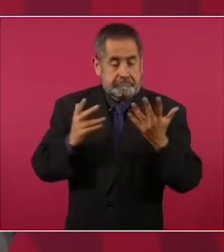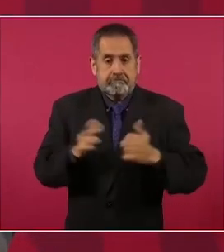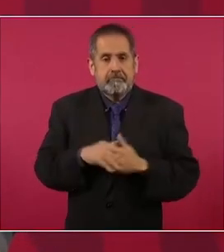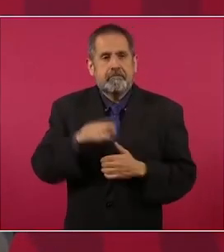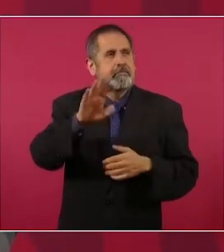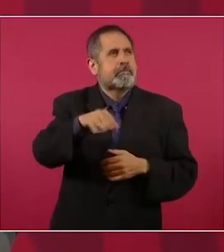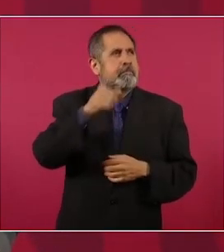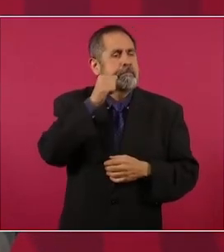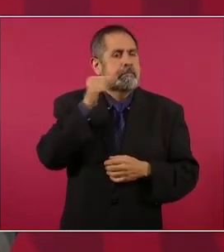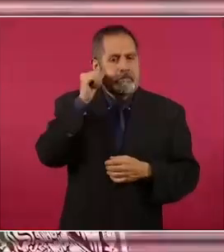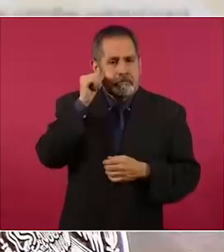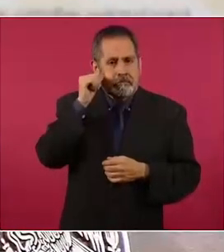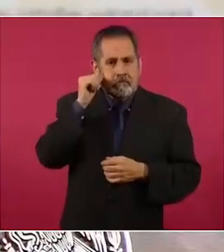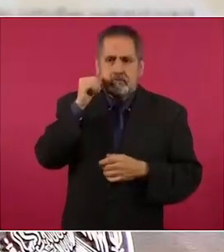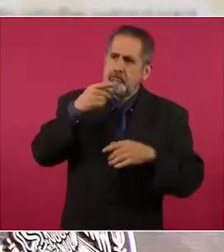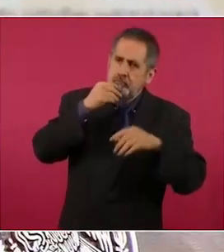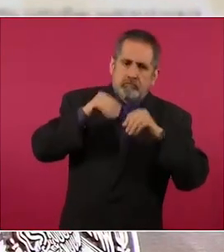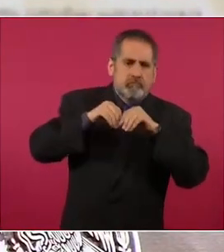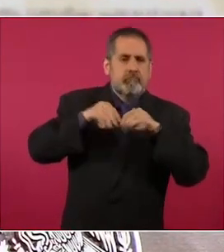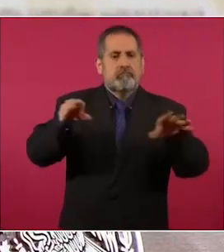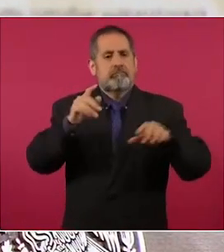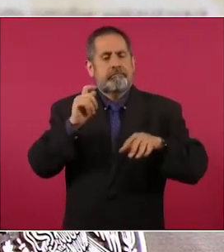ayer dimos a conocer